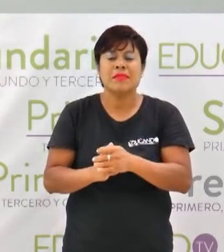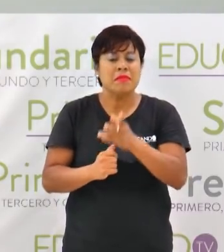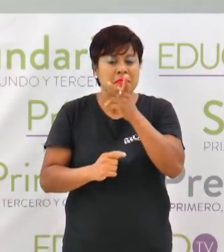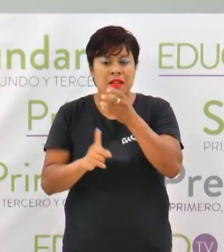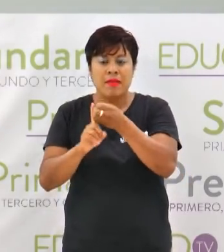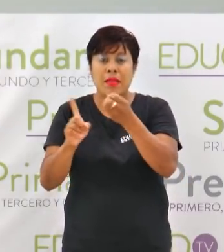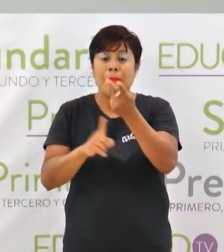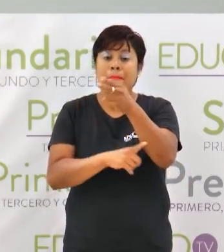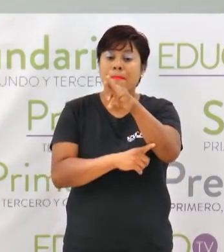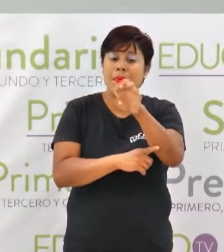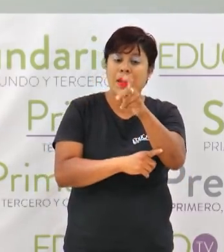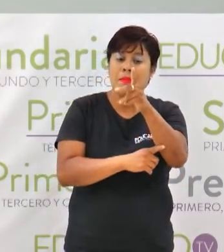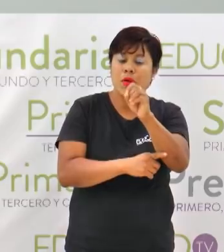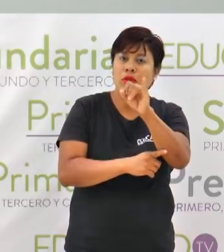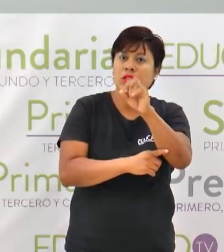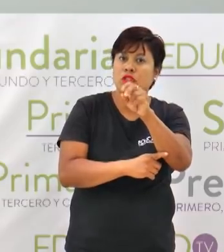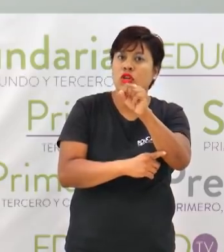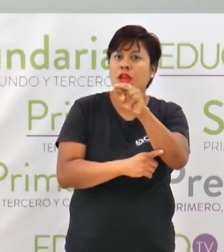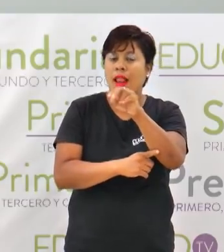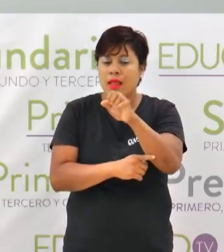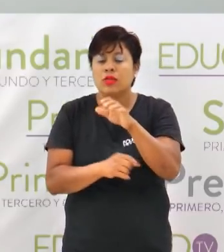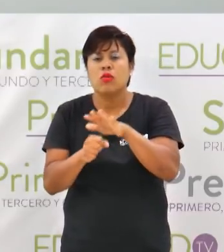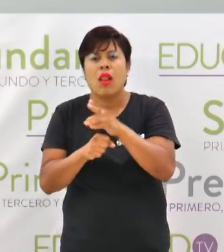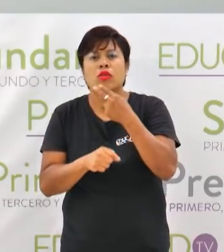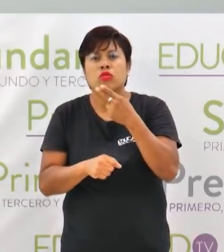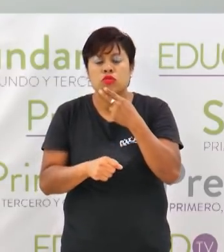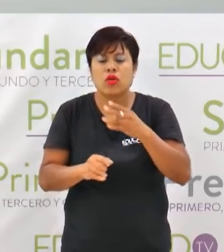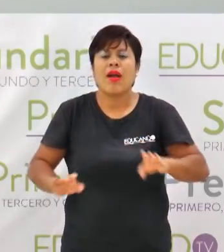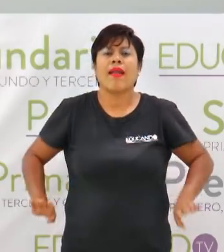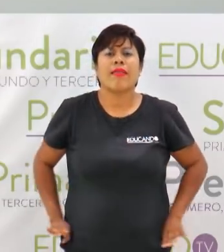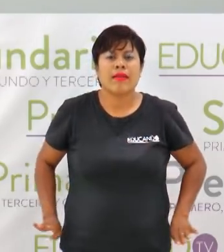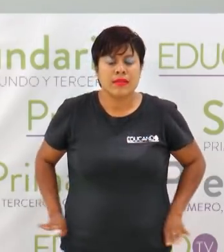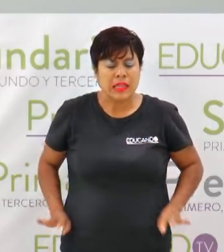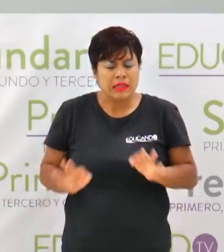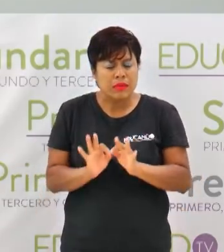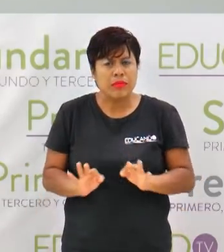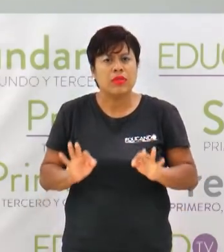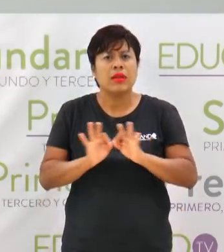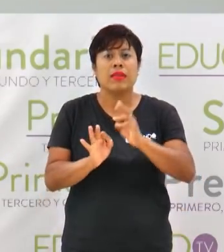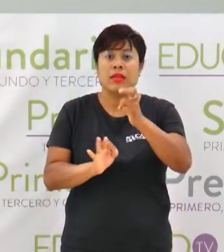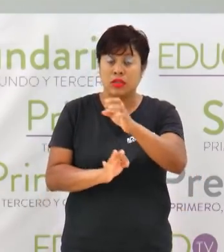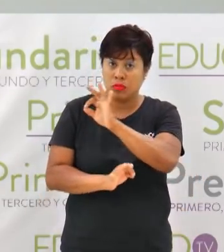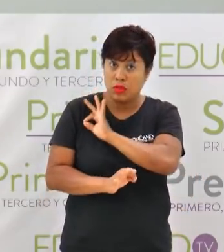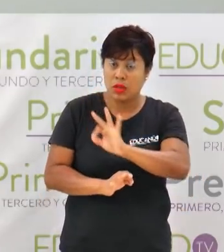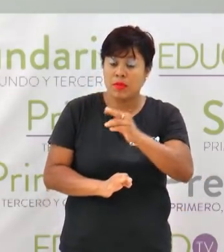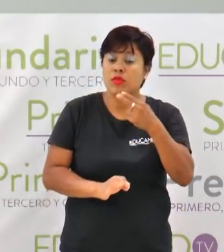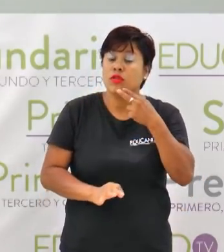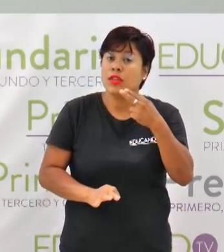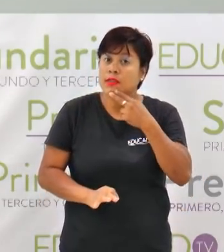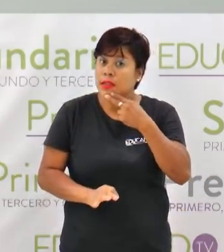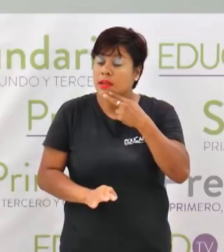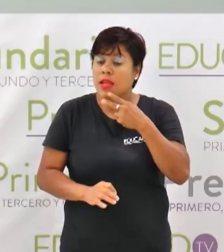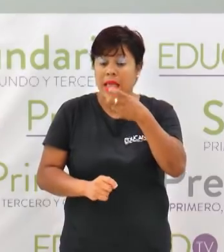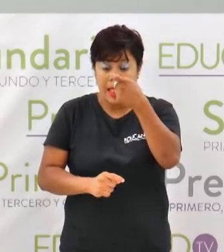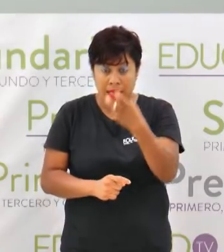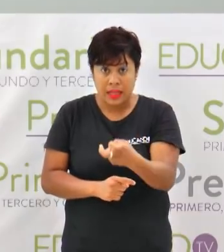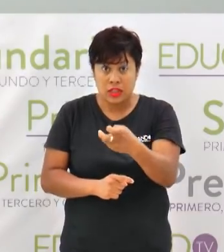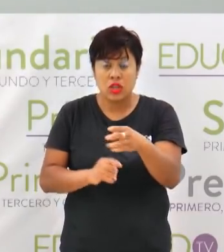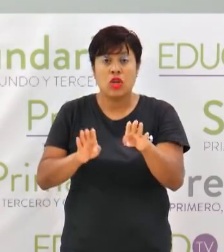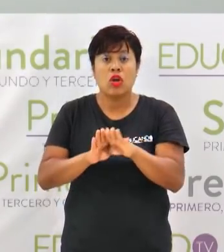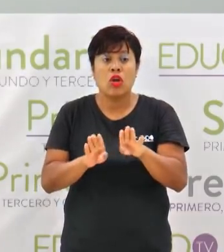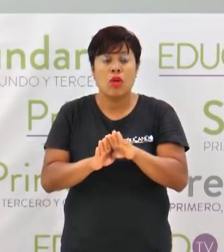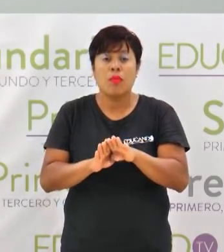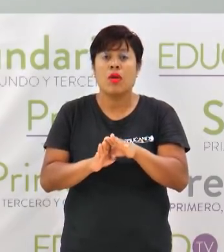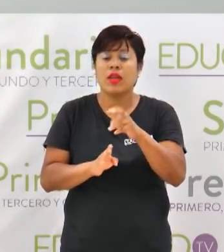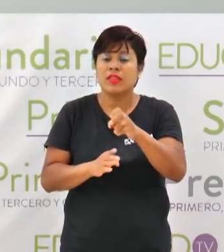las frases preposicionales, su uso, pero también sus características primordiales que nos van a permitir utilizar esta herramienta